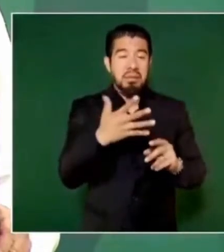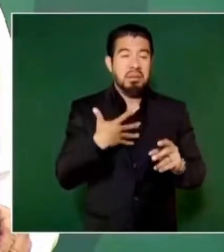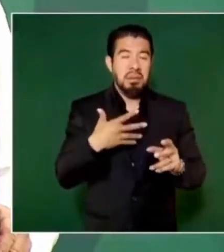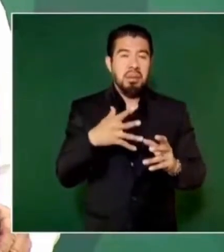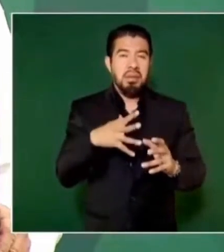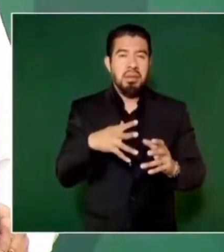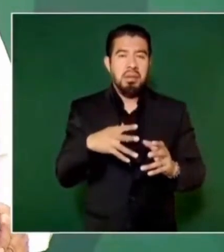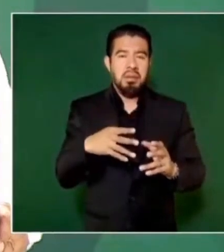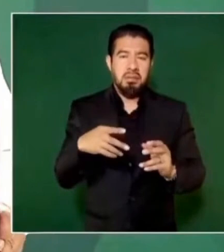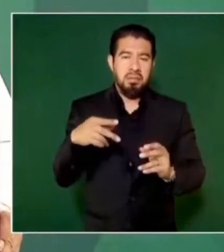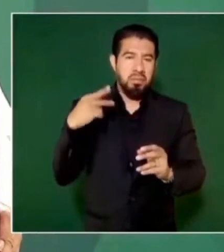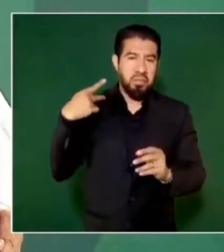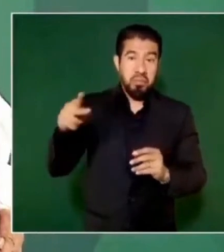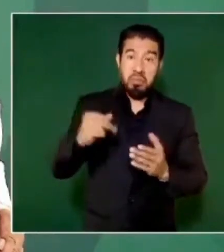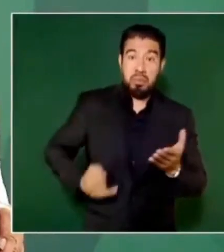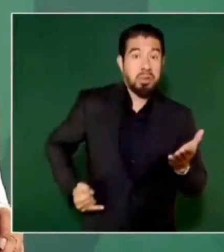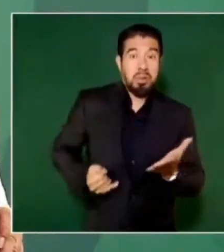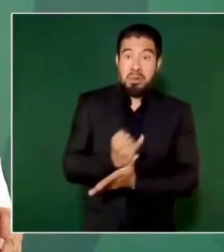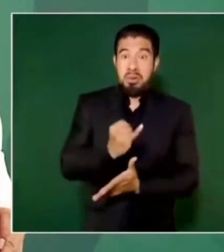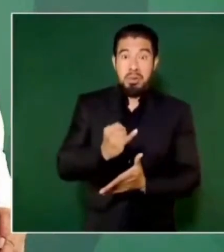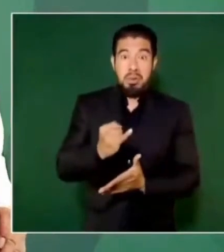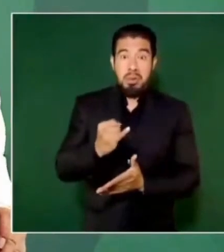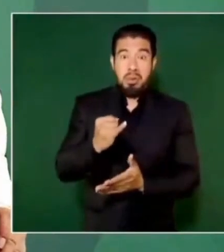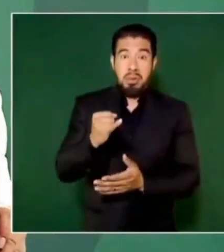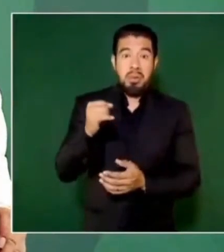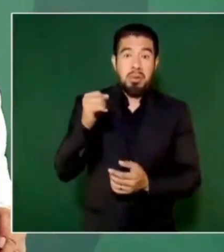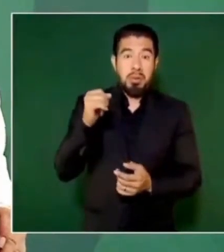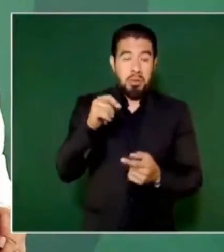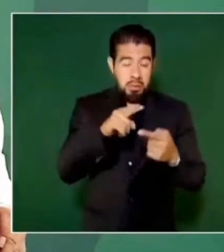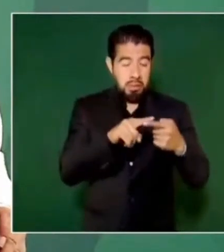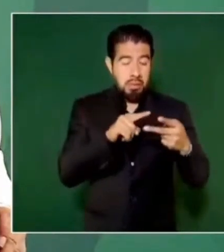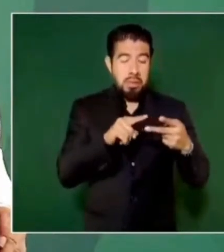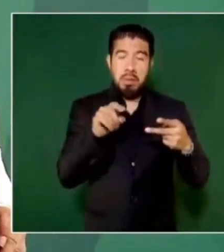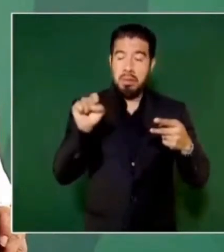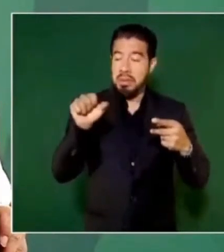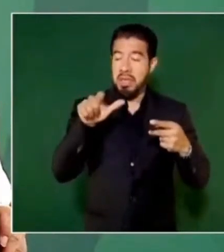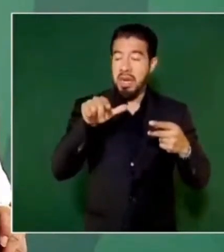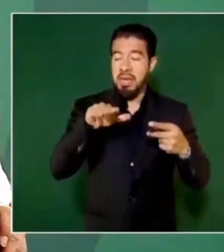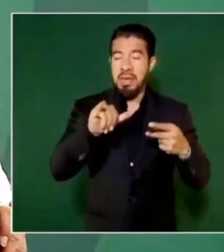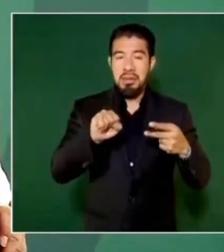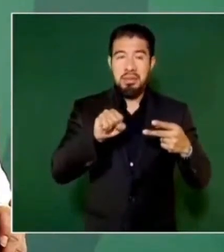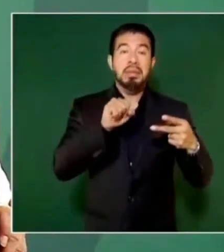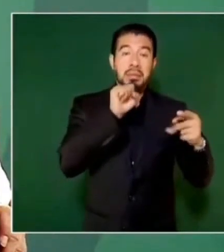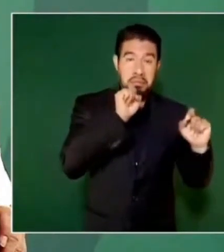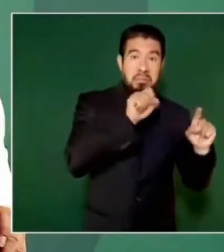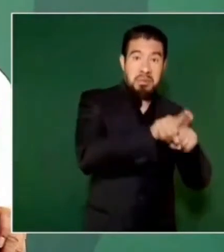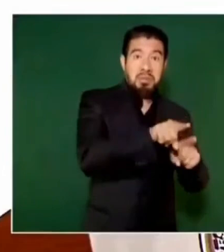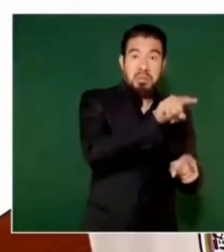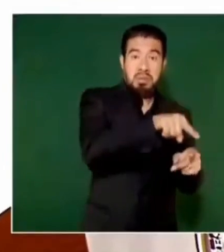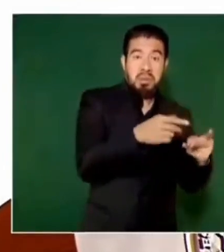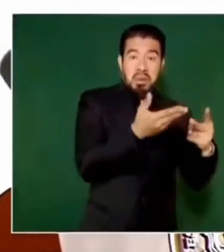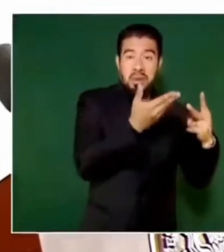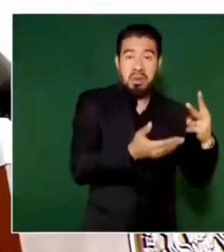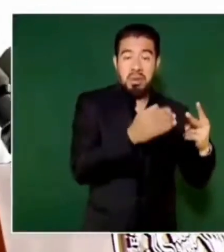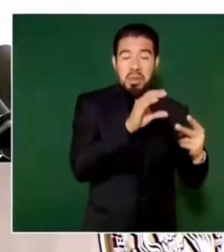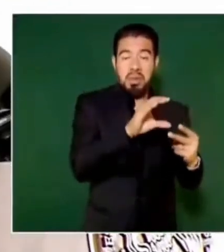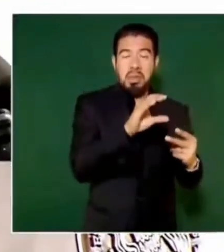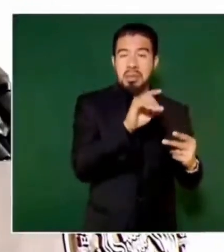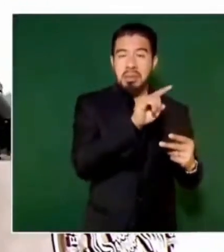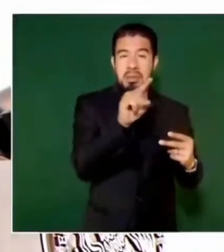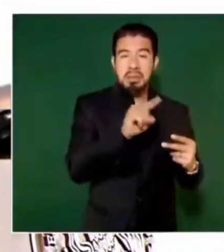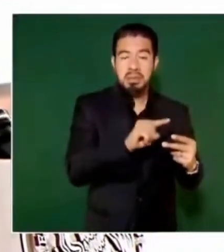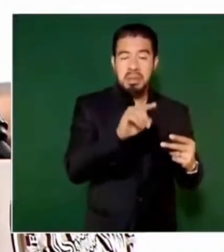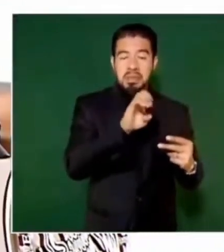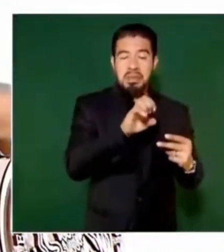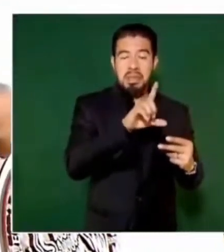No fue Zedillo el que decidió convertir las deudas privadas de unos cuantos en deuda pública